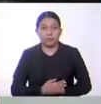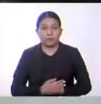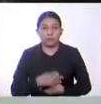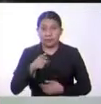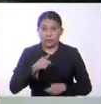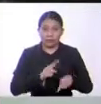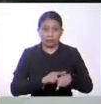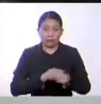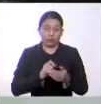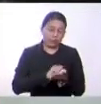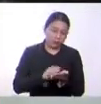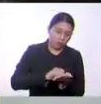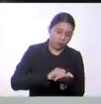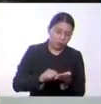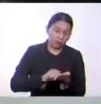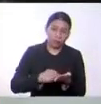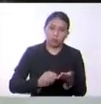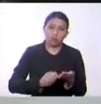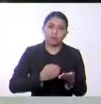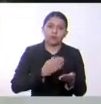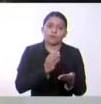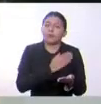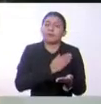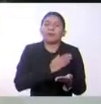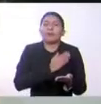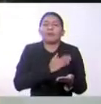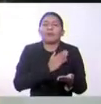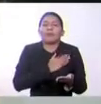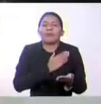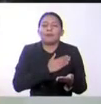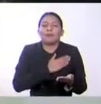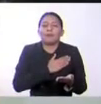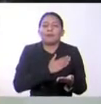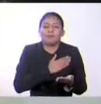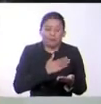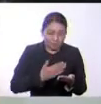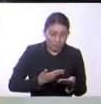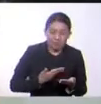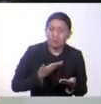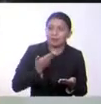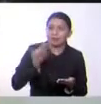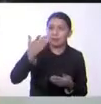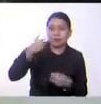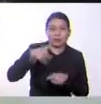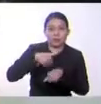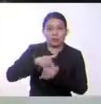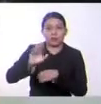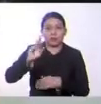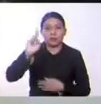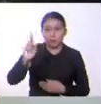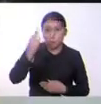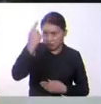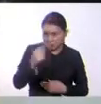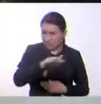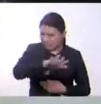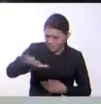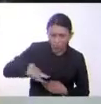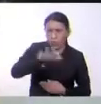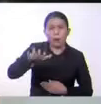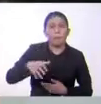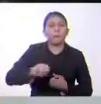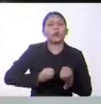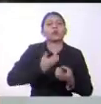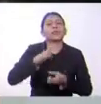momento se enamora y envía ese mensaje a la misma poesía, al mismo